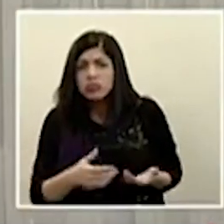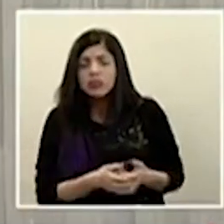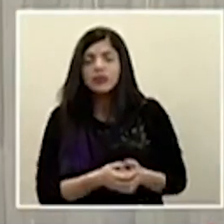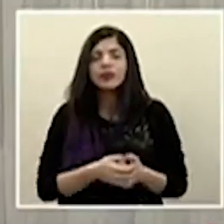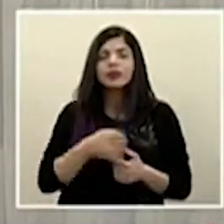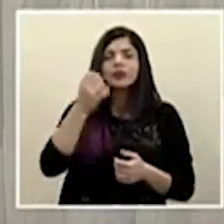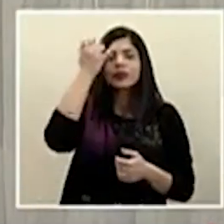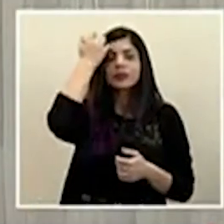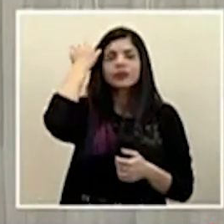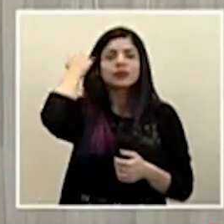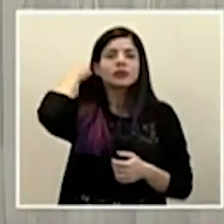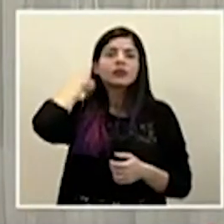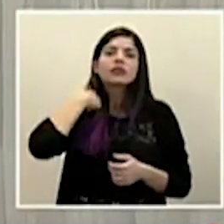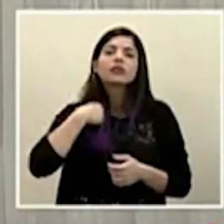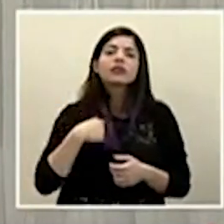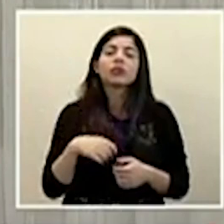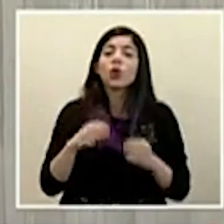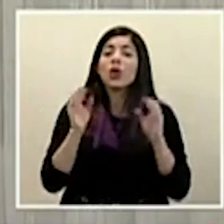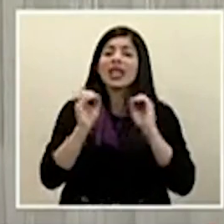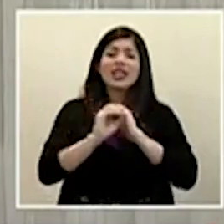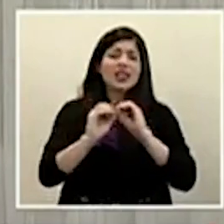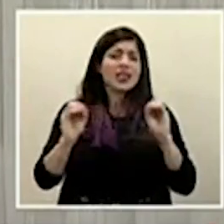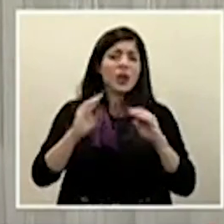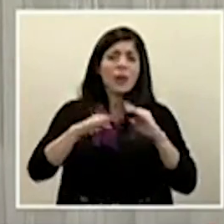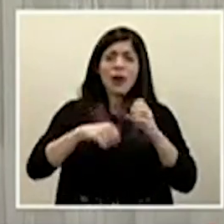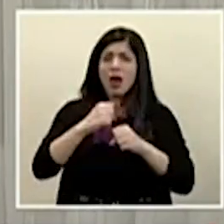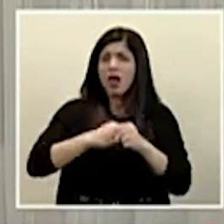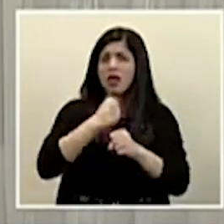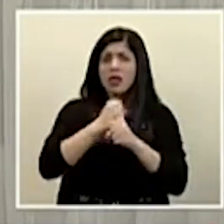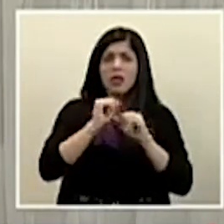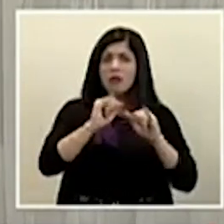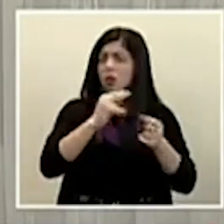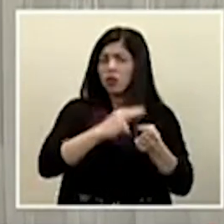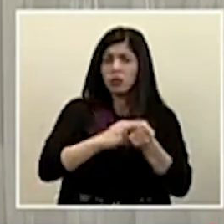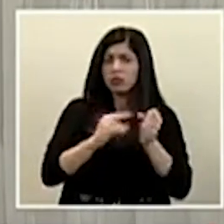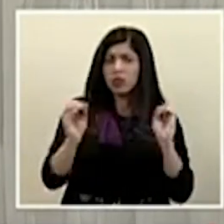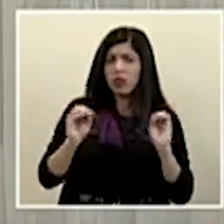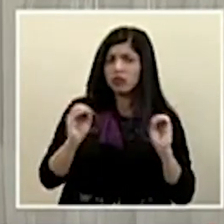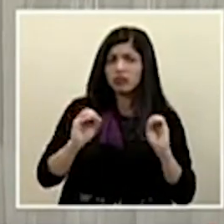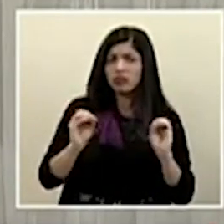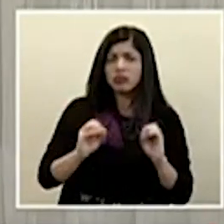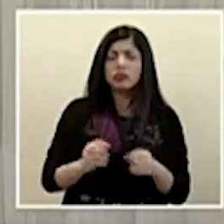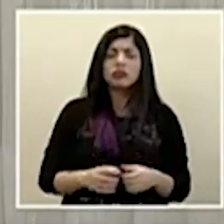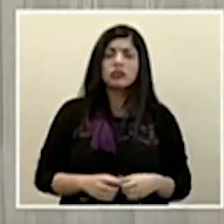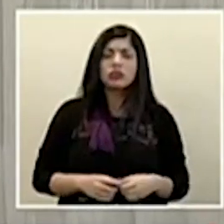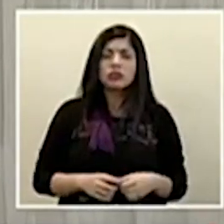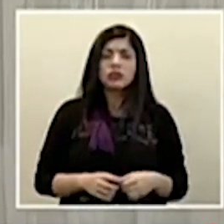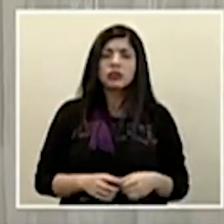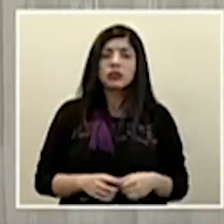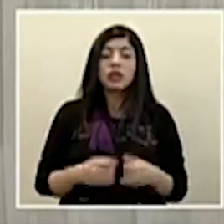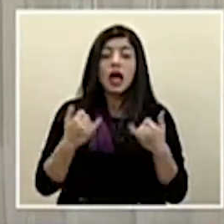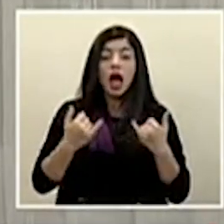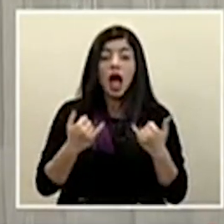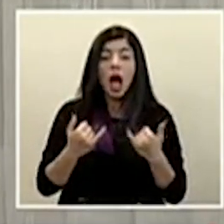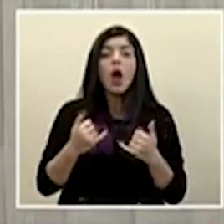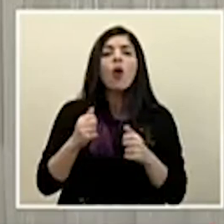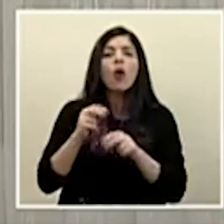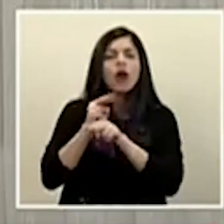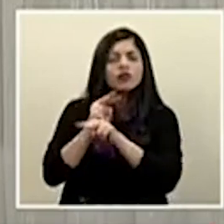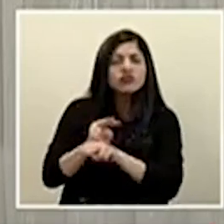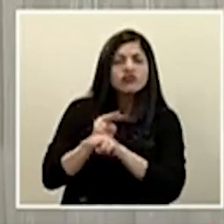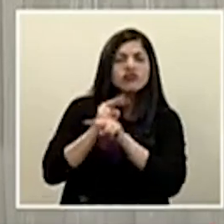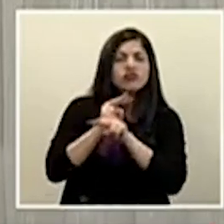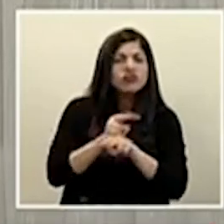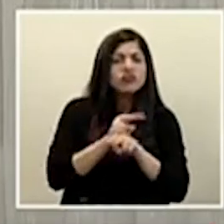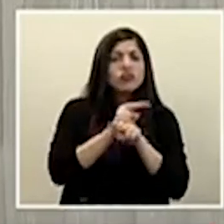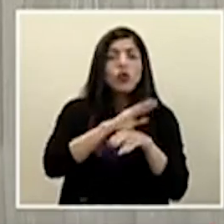Bueno, no hay ningún menor hospitalizado en nuestros hospitales. Se le está dando seguimiento a todos